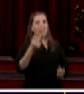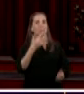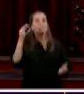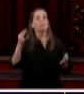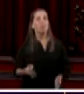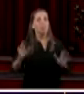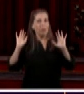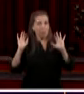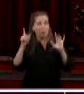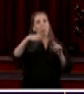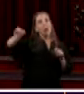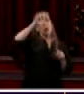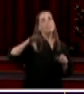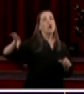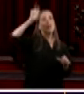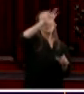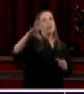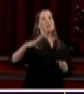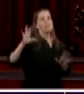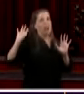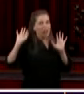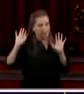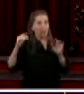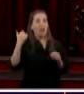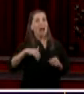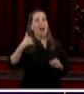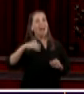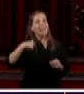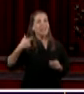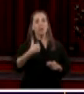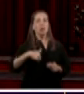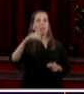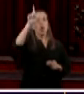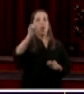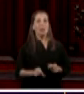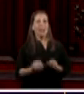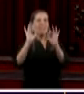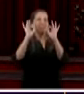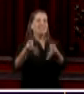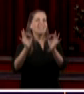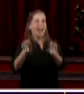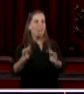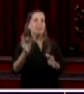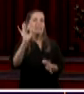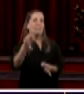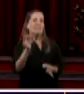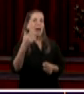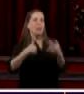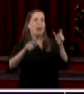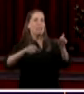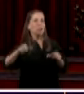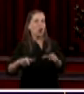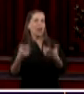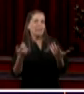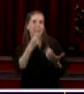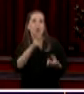para cumplir la aspiración del presidente lo que pasa es que también el presidente Ayer fue muy claro en algo que pasó bastante desapercibido que dijo el objetivo de